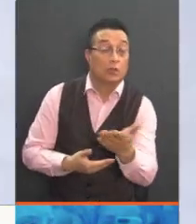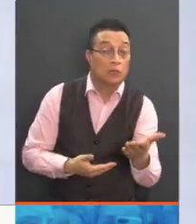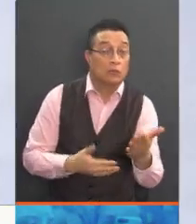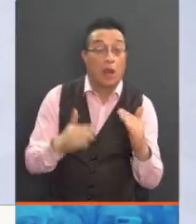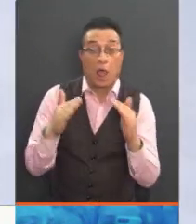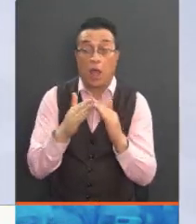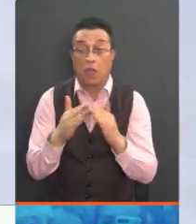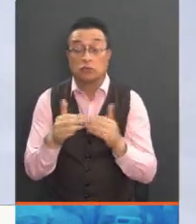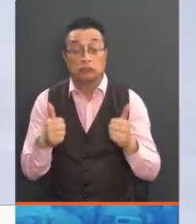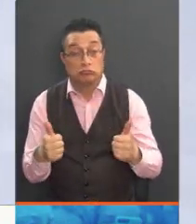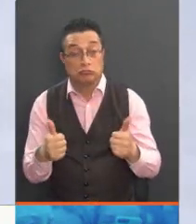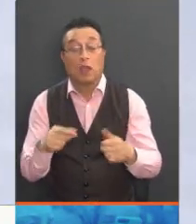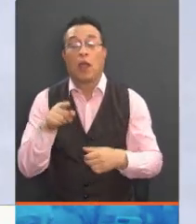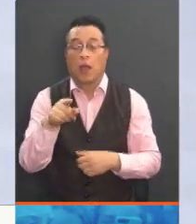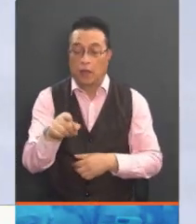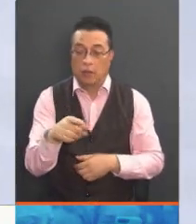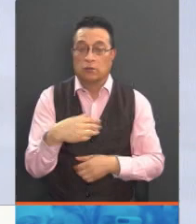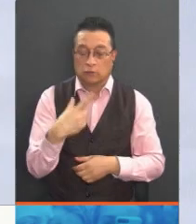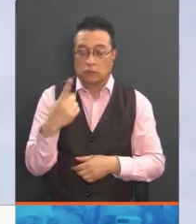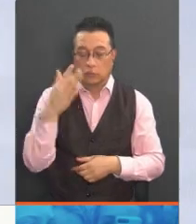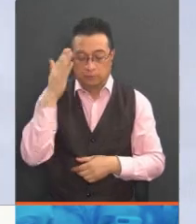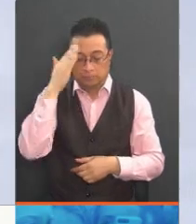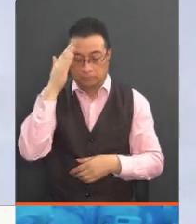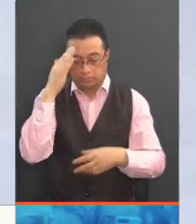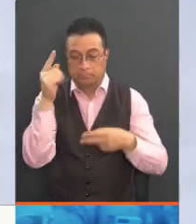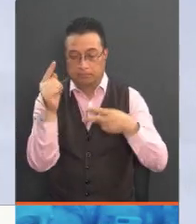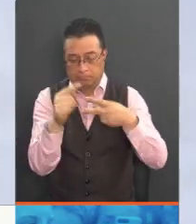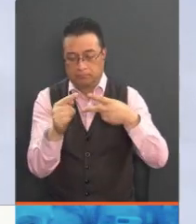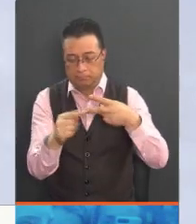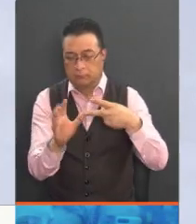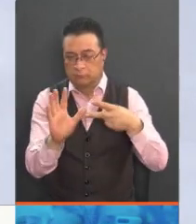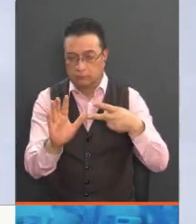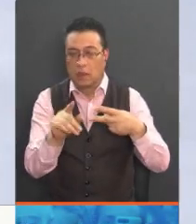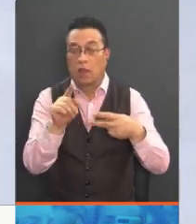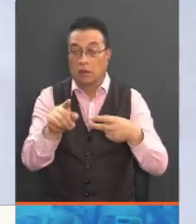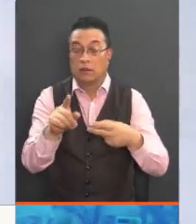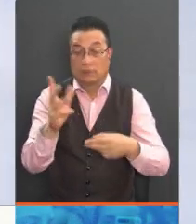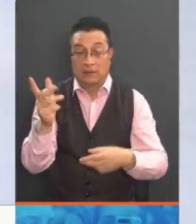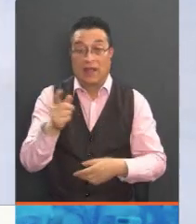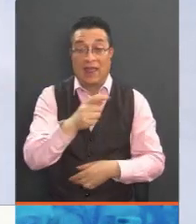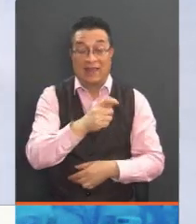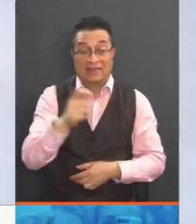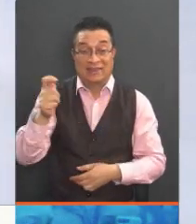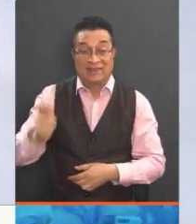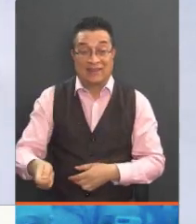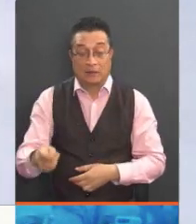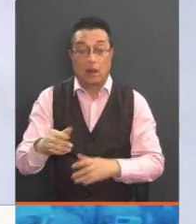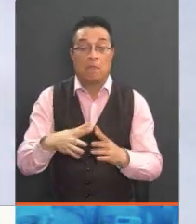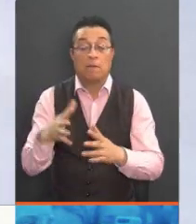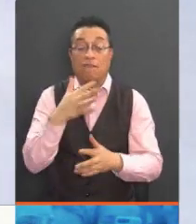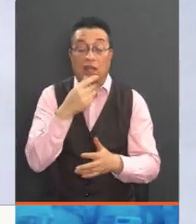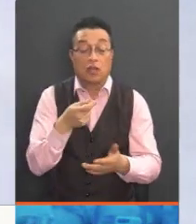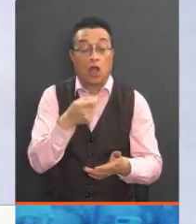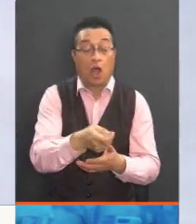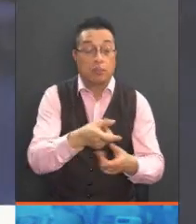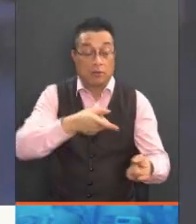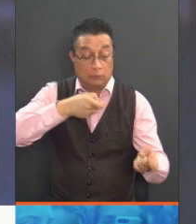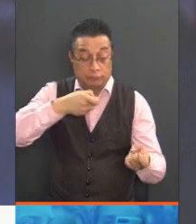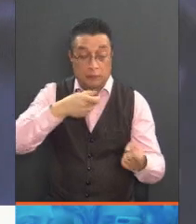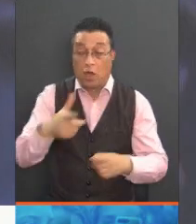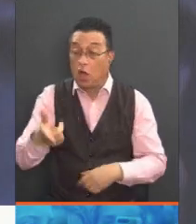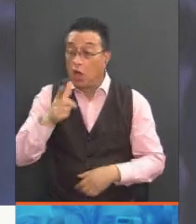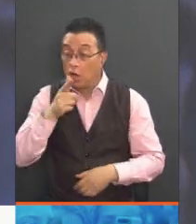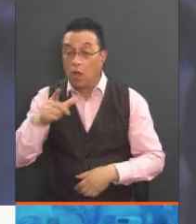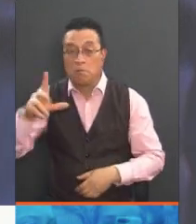un par de consideraciones para que las vayamos compartiendo. Fíjese que en el estado de Texas es más fácil comprar un arma que tomar alcohol.